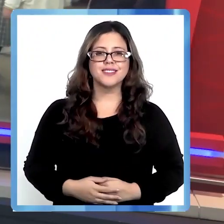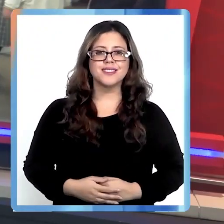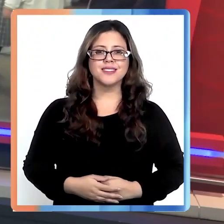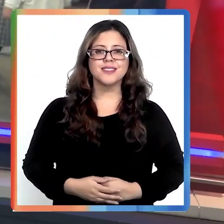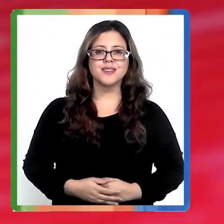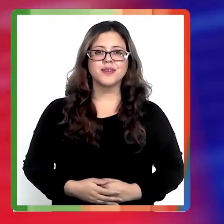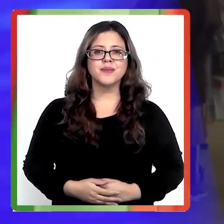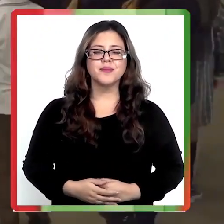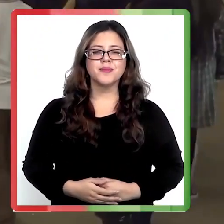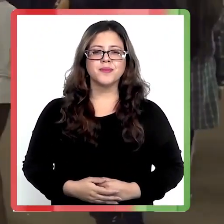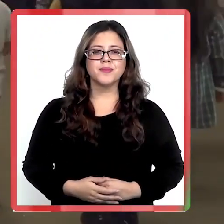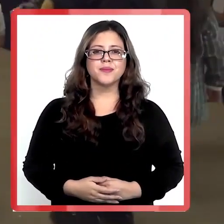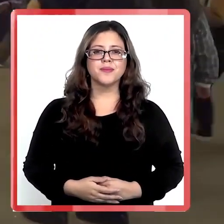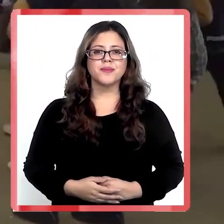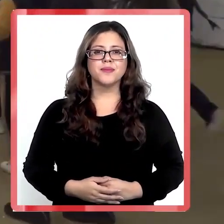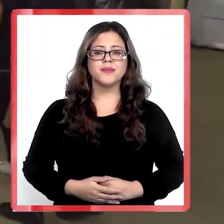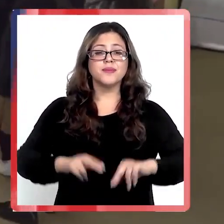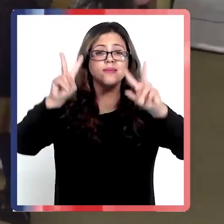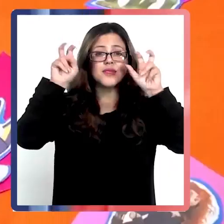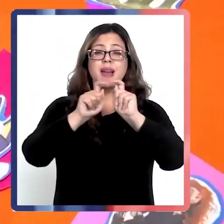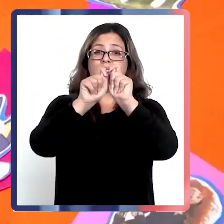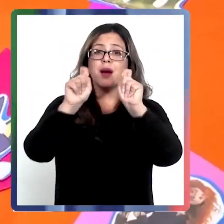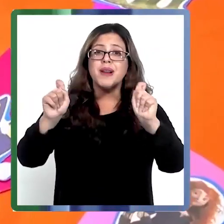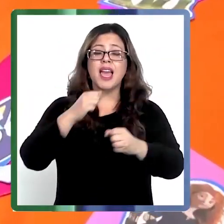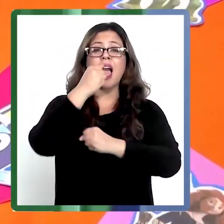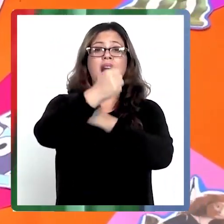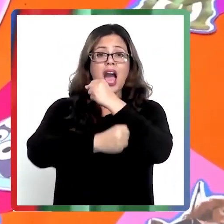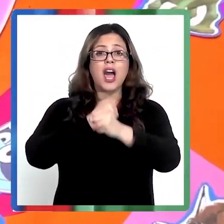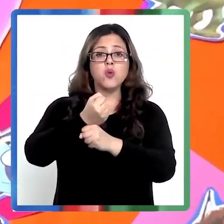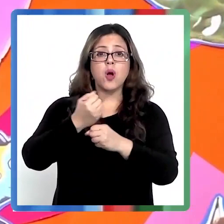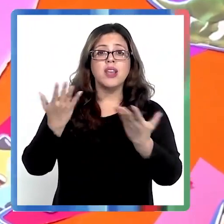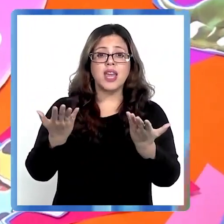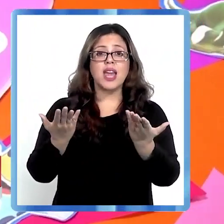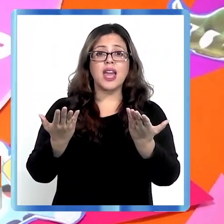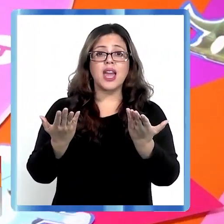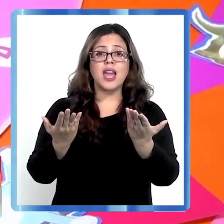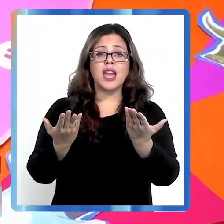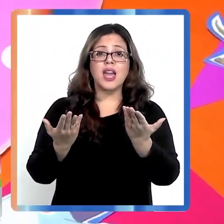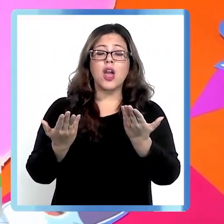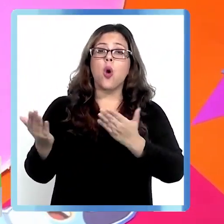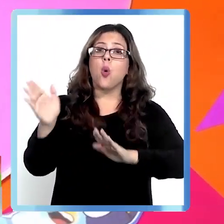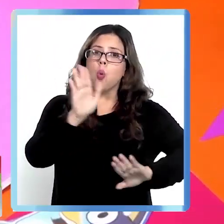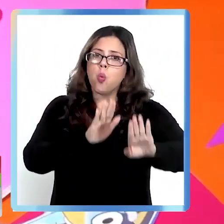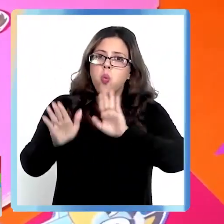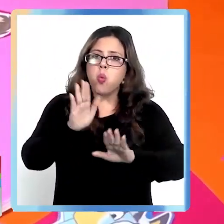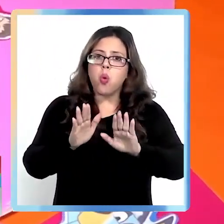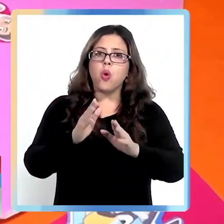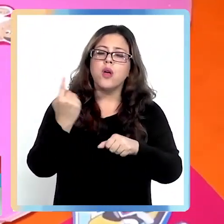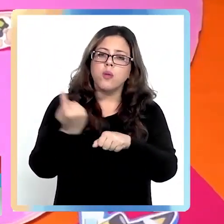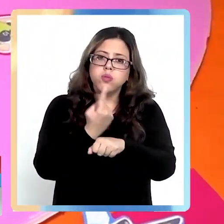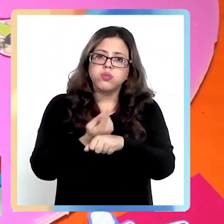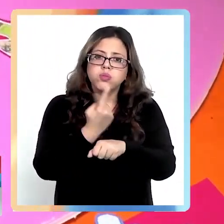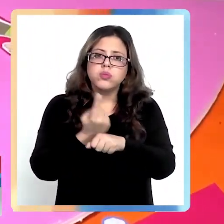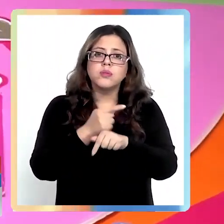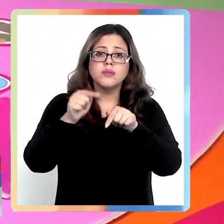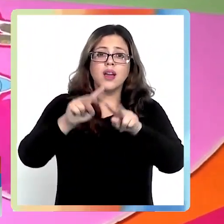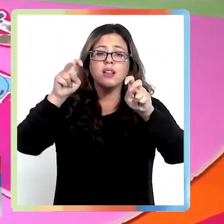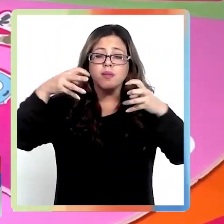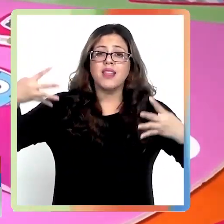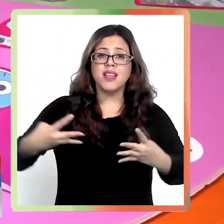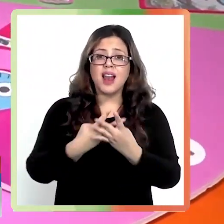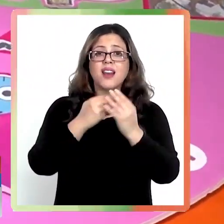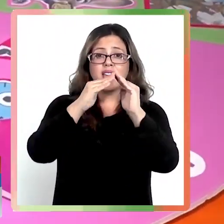informa. En el marco de la campaña anual de Salvaguarda, Hablemos, la Red Cógnita, a la